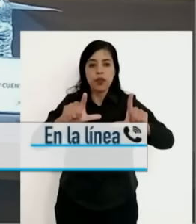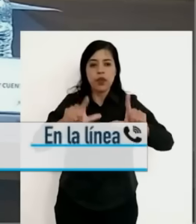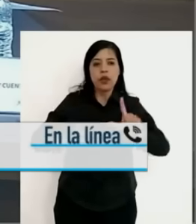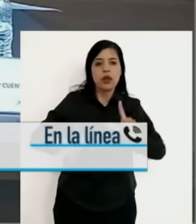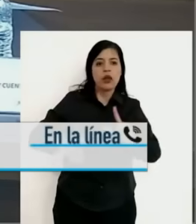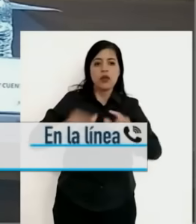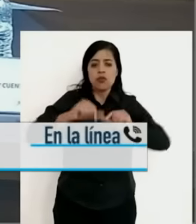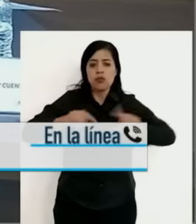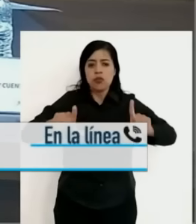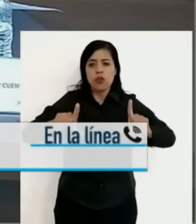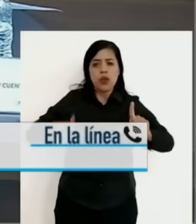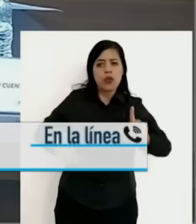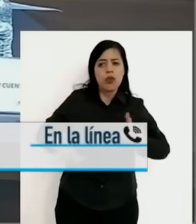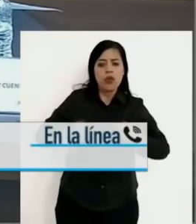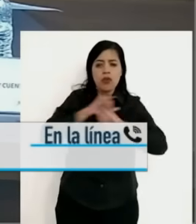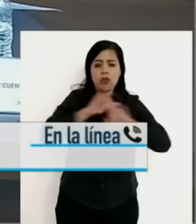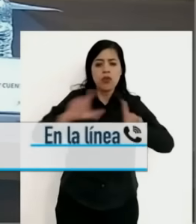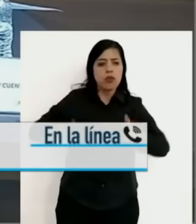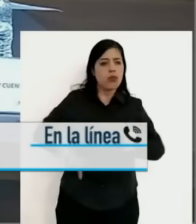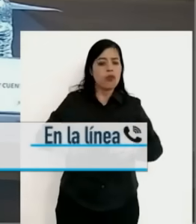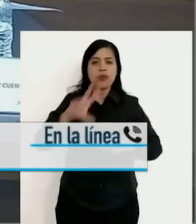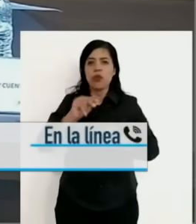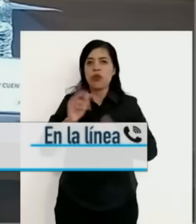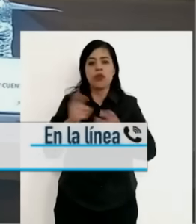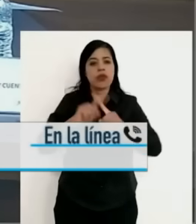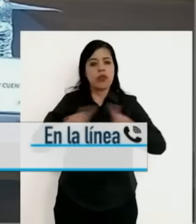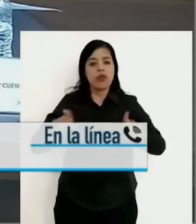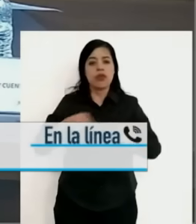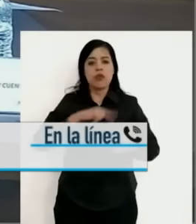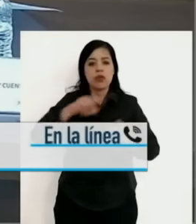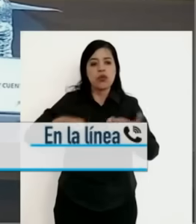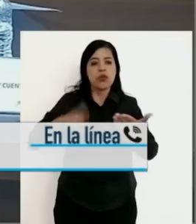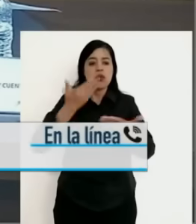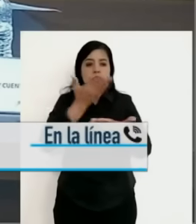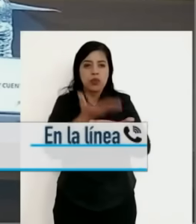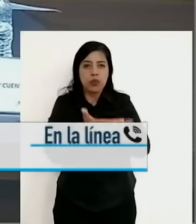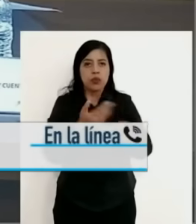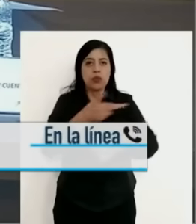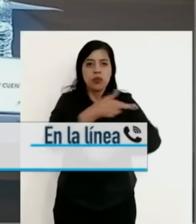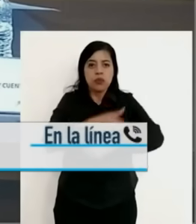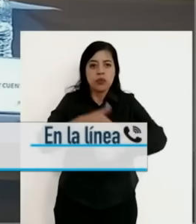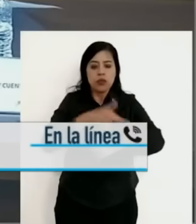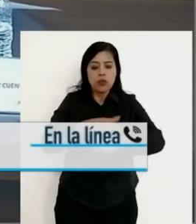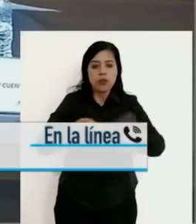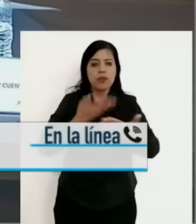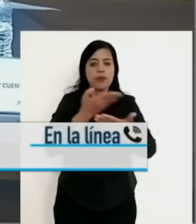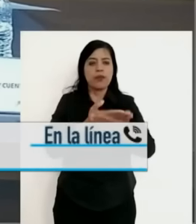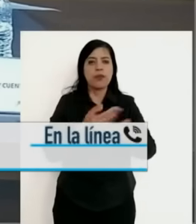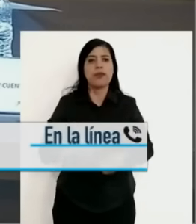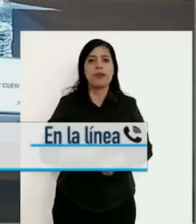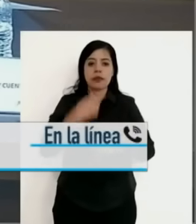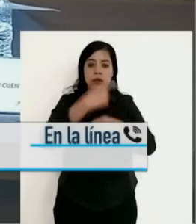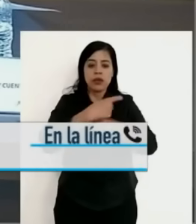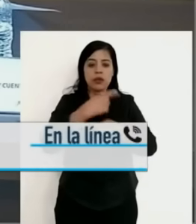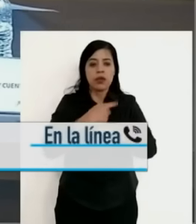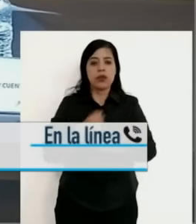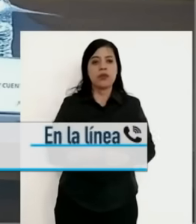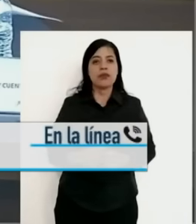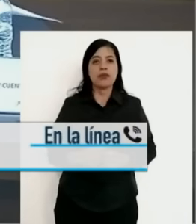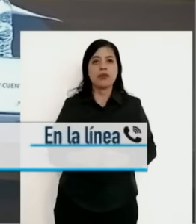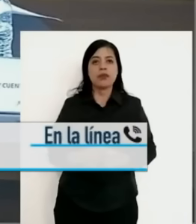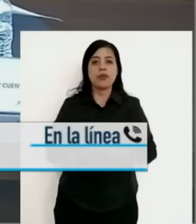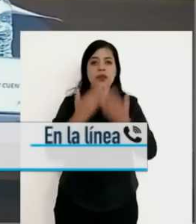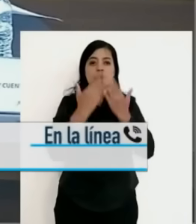generales tienen facultades para certificar documentos originales de, obviamente,